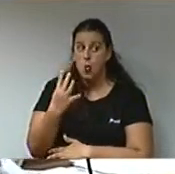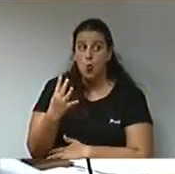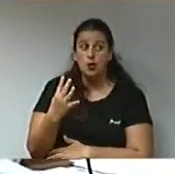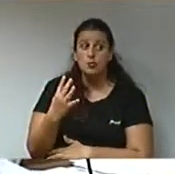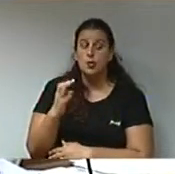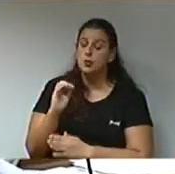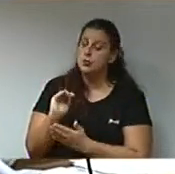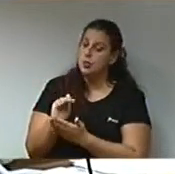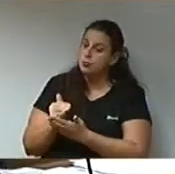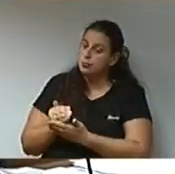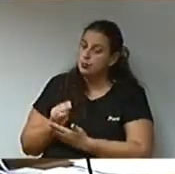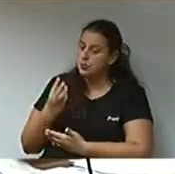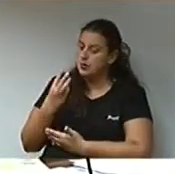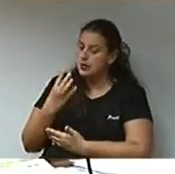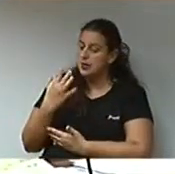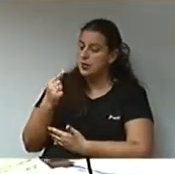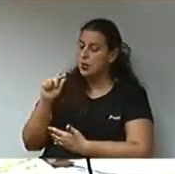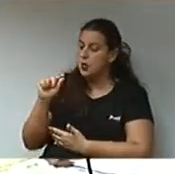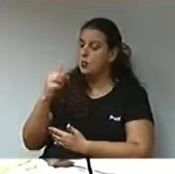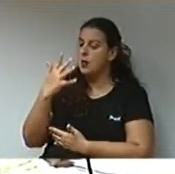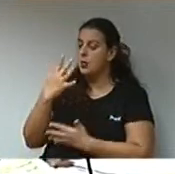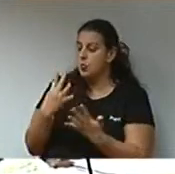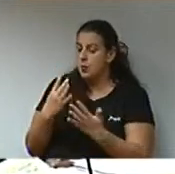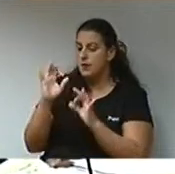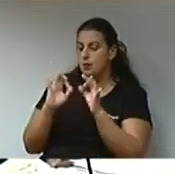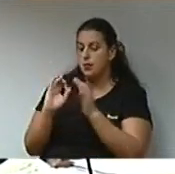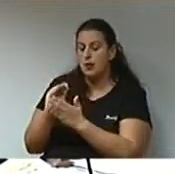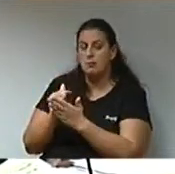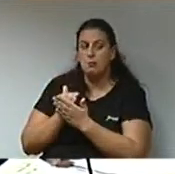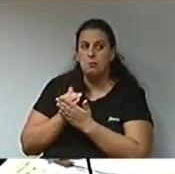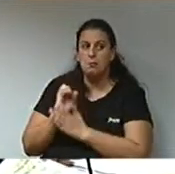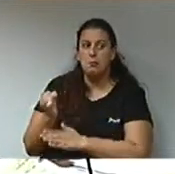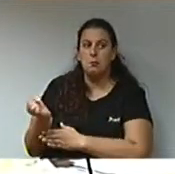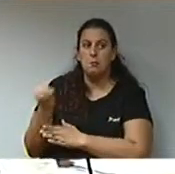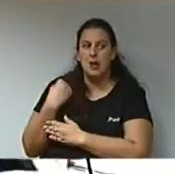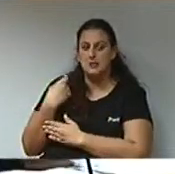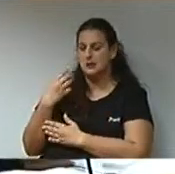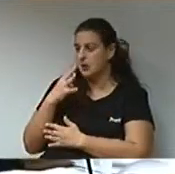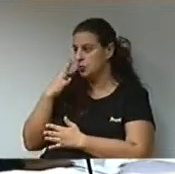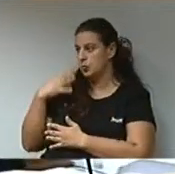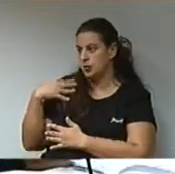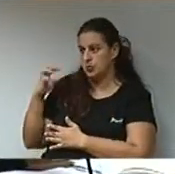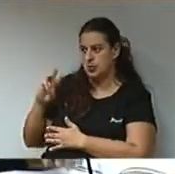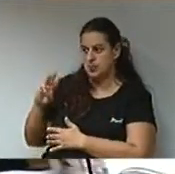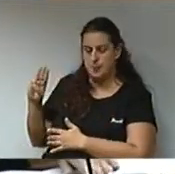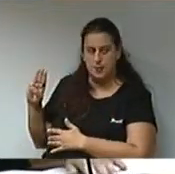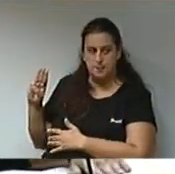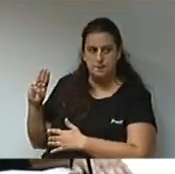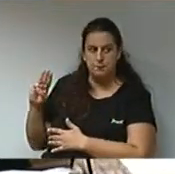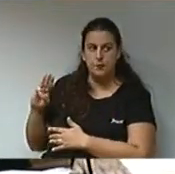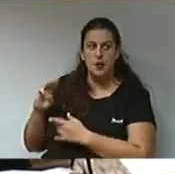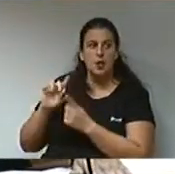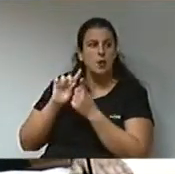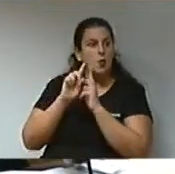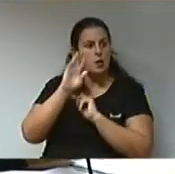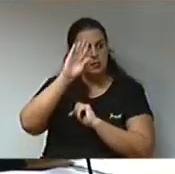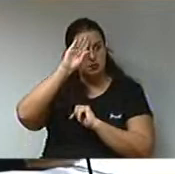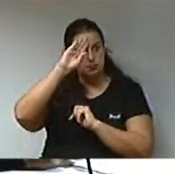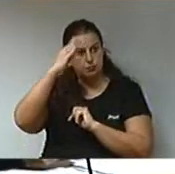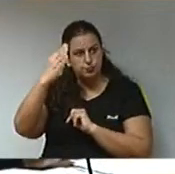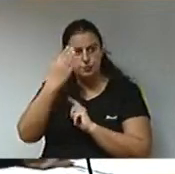un 35,9% más que los últimos 4 años del Partido Popular. Ha habido un cambio de inflexión y una actitud